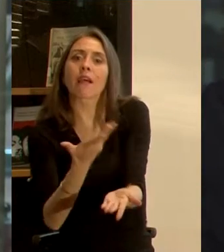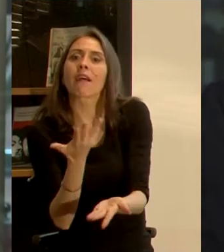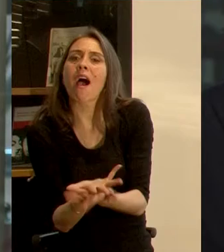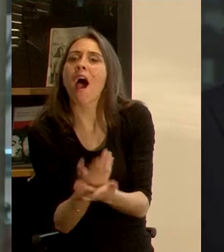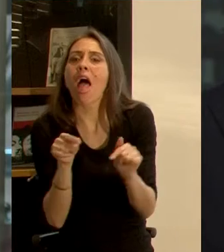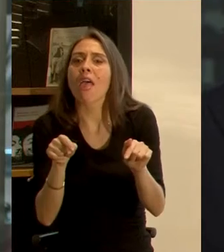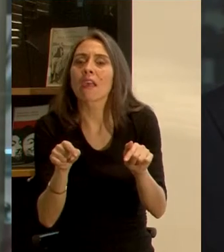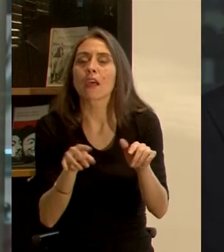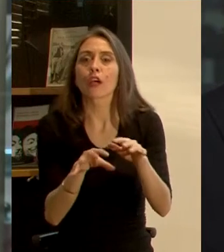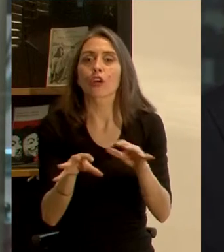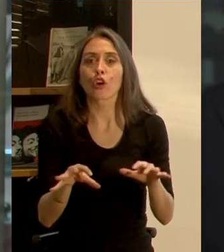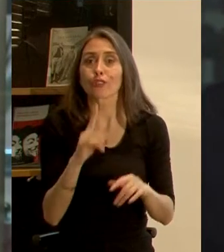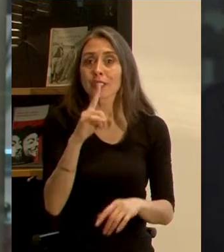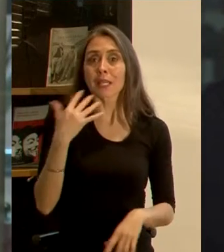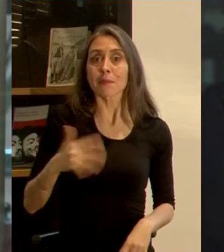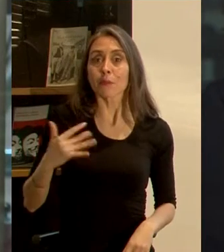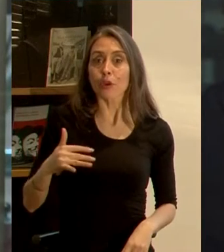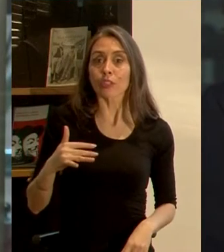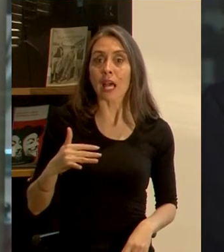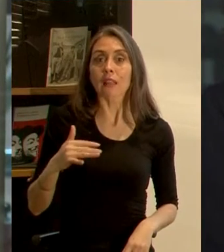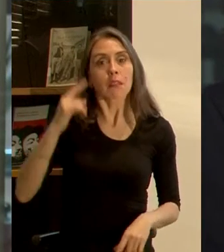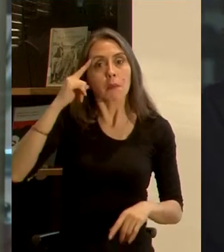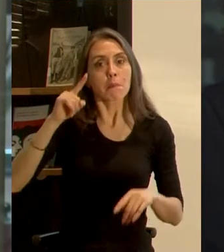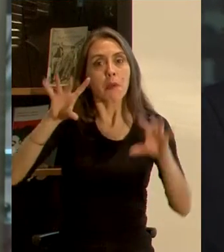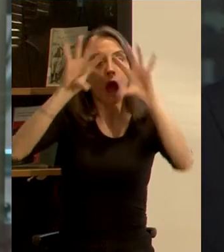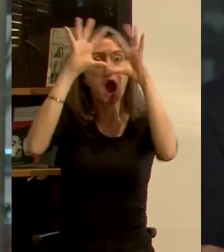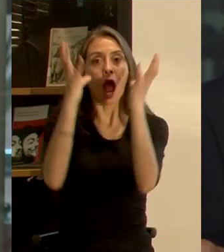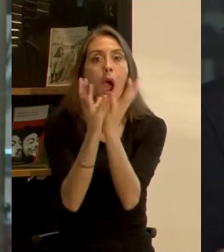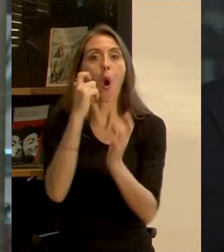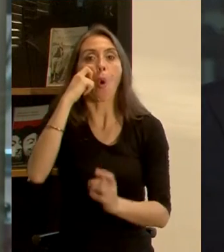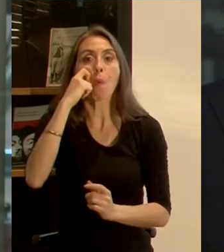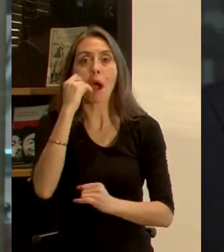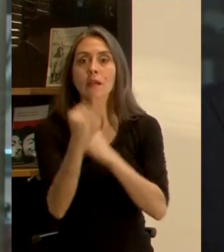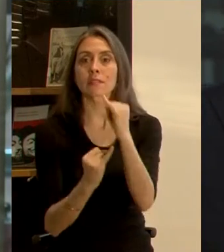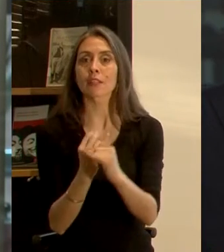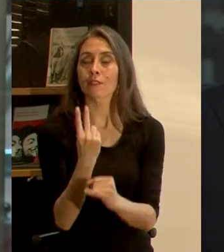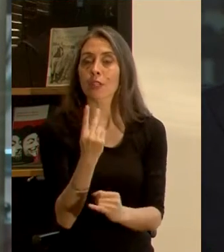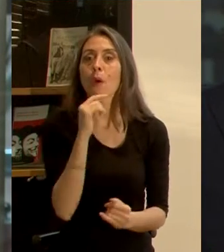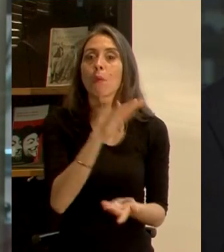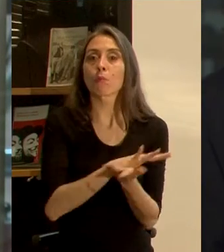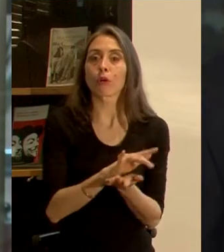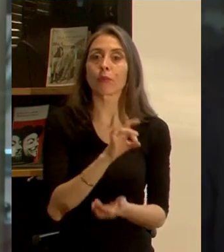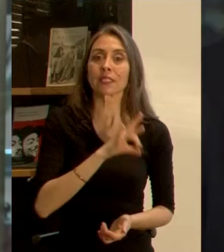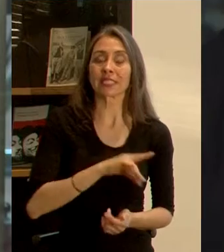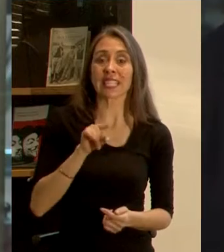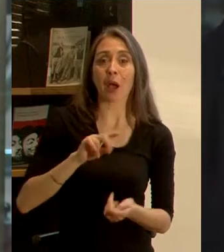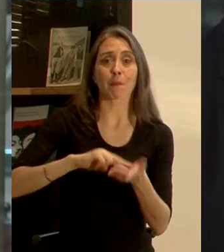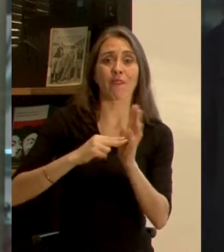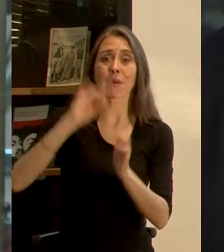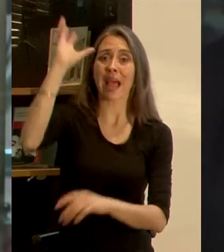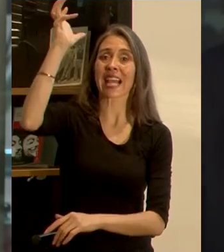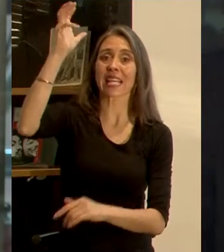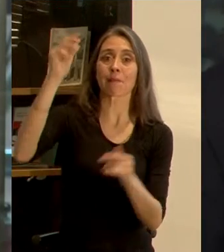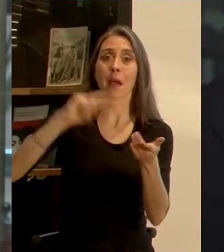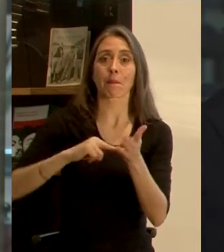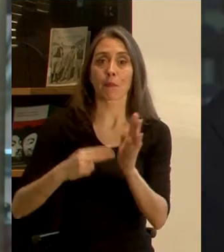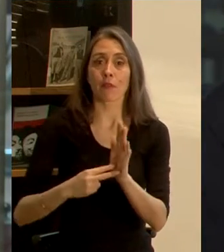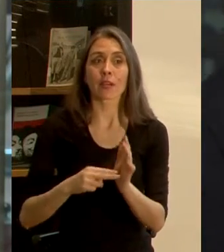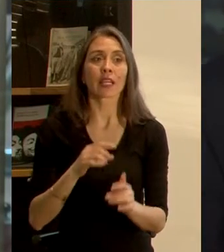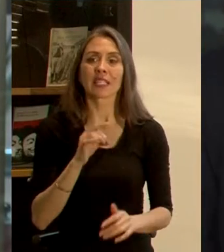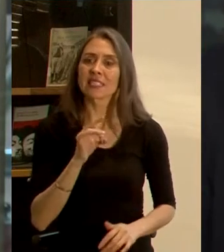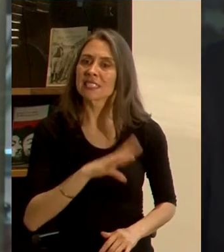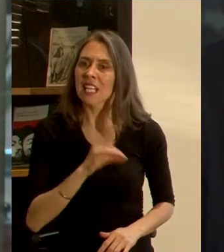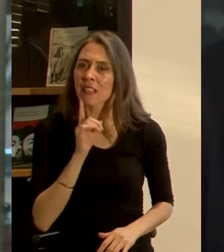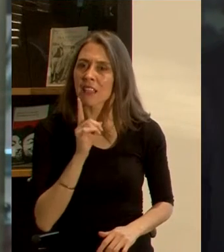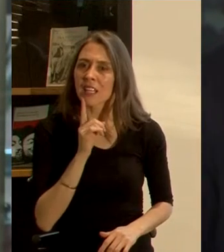diría, esenciales para la humanidad del siglo XXI. Por ejemplo, viene la crisis del cambio climático y Chile tiene el desierto más irradiado